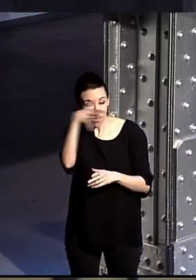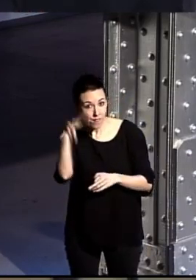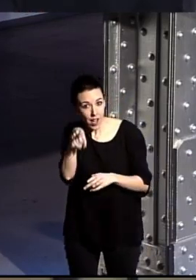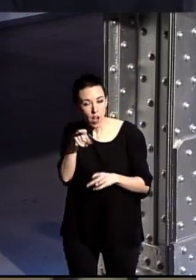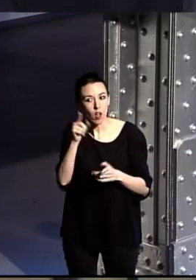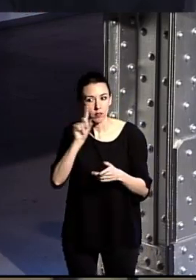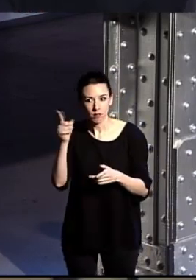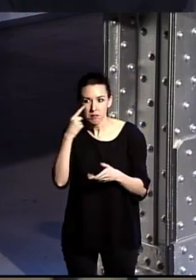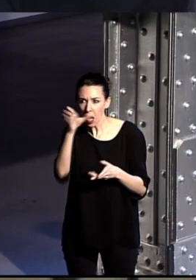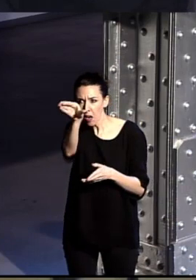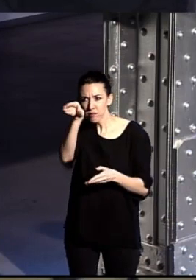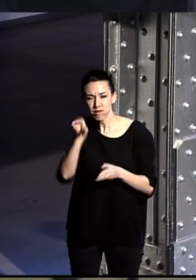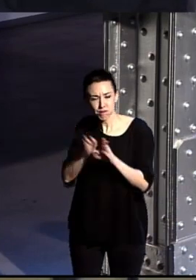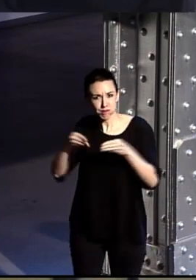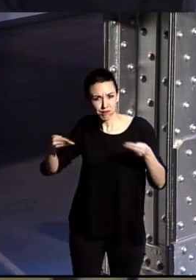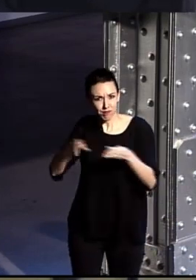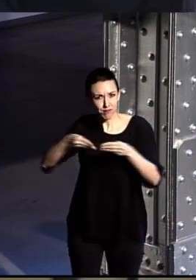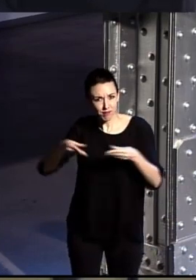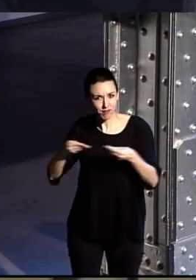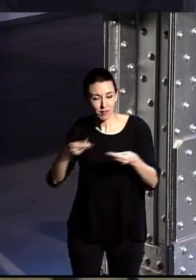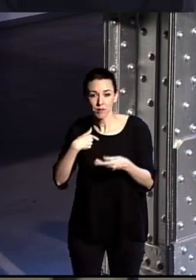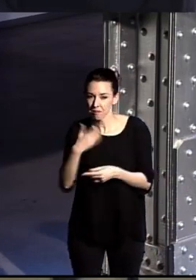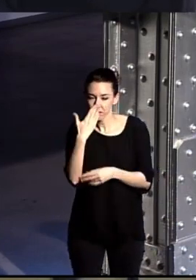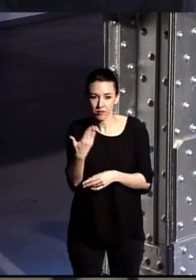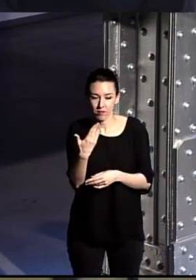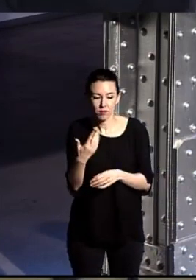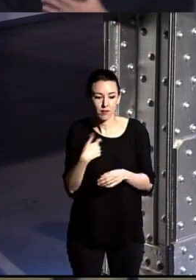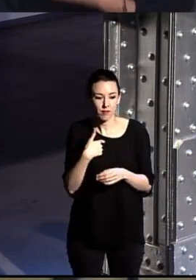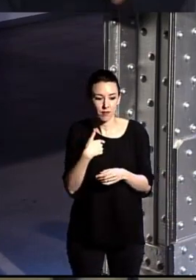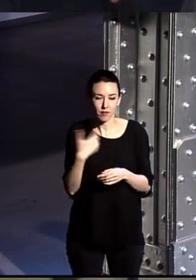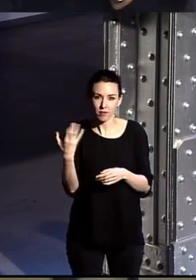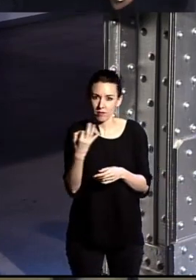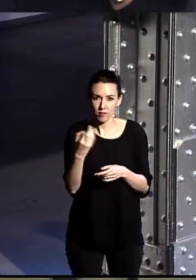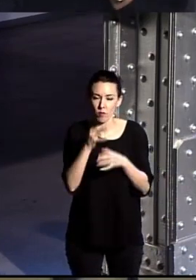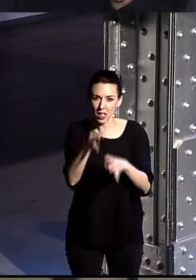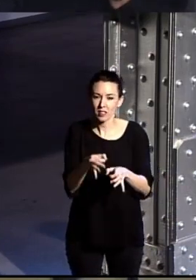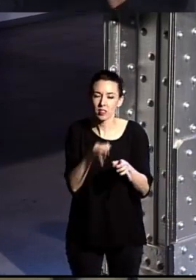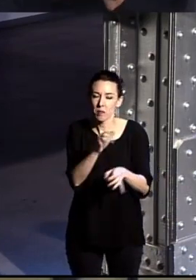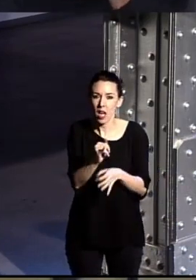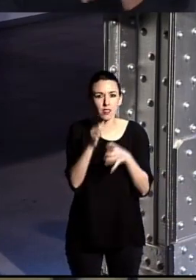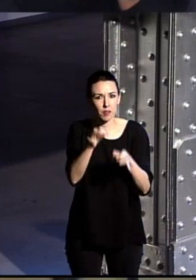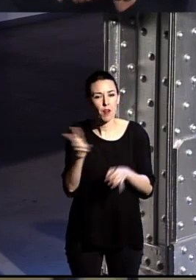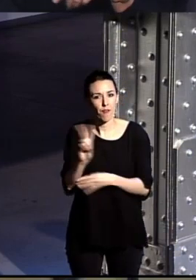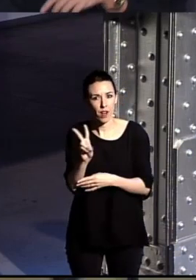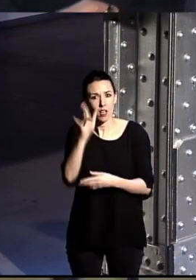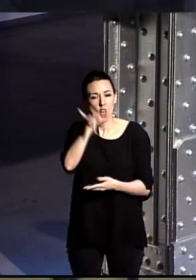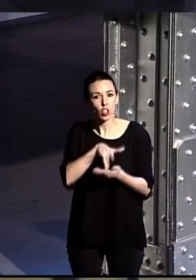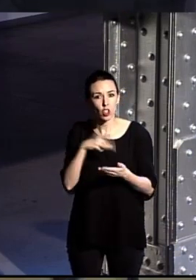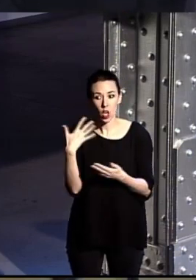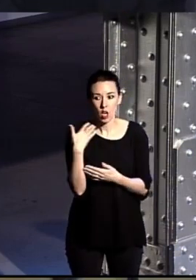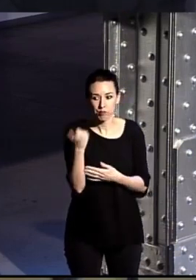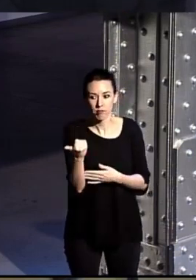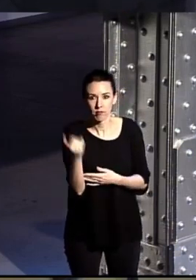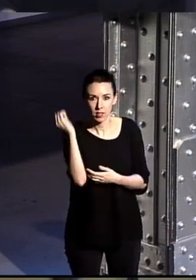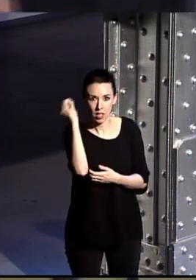Y yo la verdad es que he tenido muy presente siempre a Verne, pero cuando me llegó la convocatoria